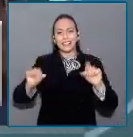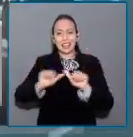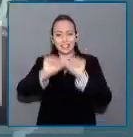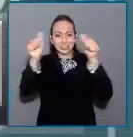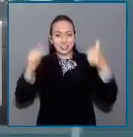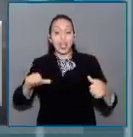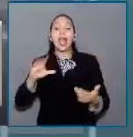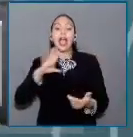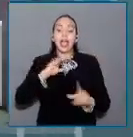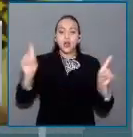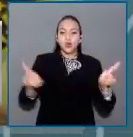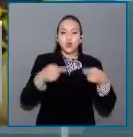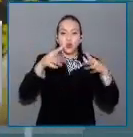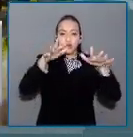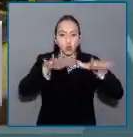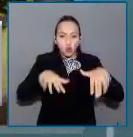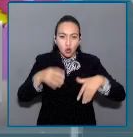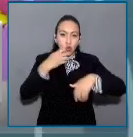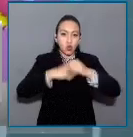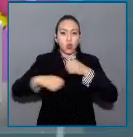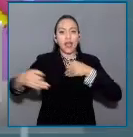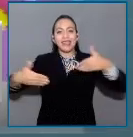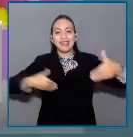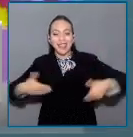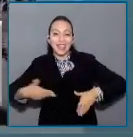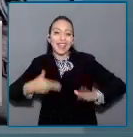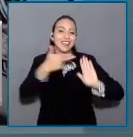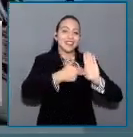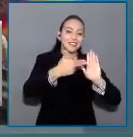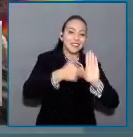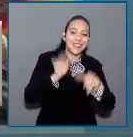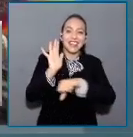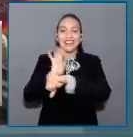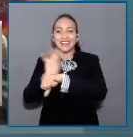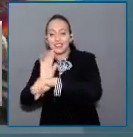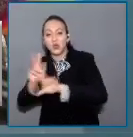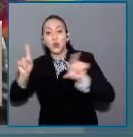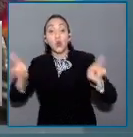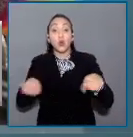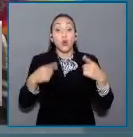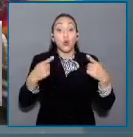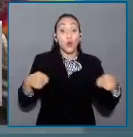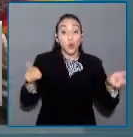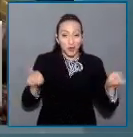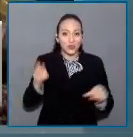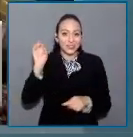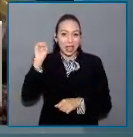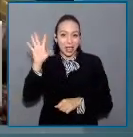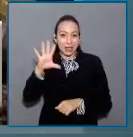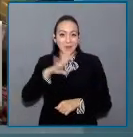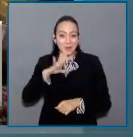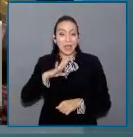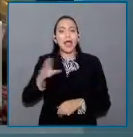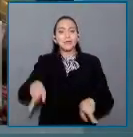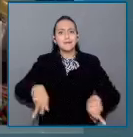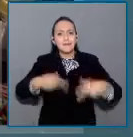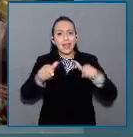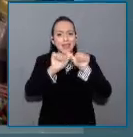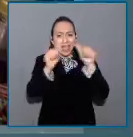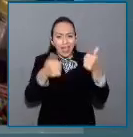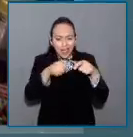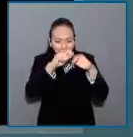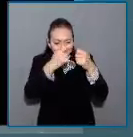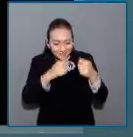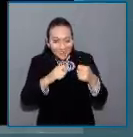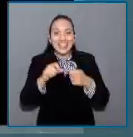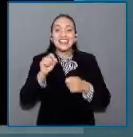de teatro y danza, talleres, cine con música en vivo, así como venta de artesanías y gastronomía típica de los